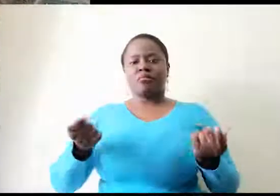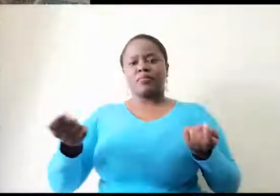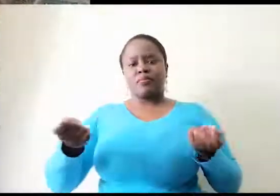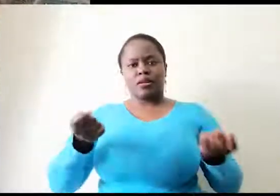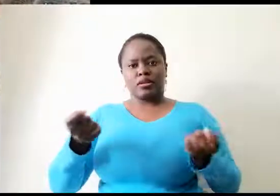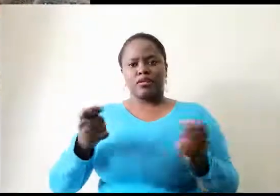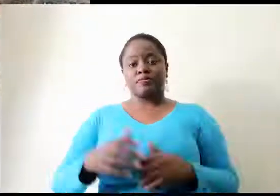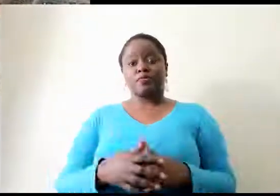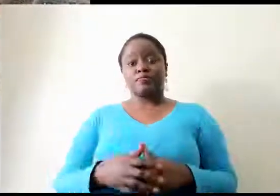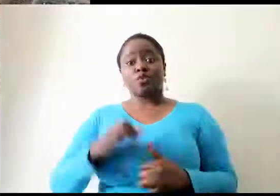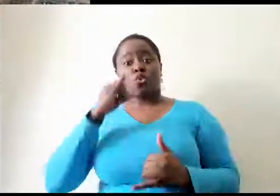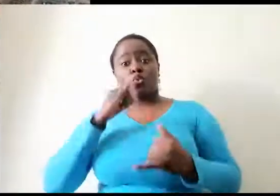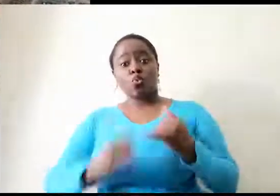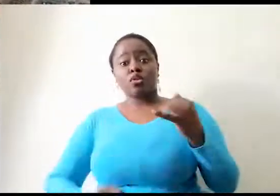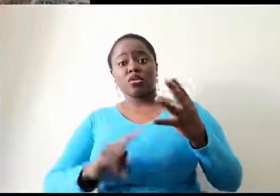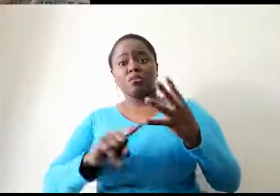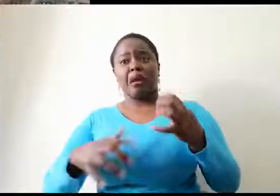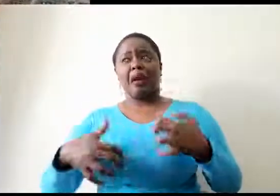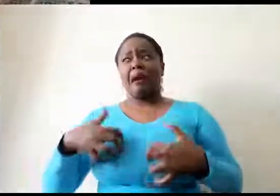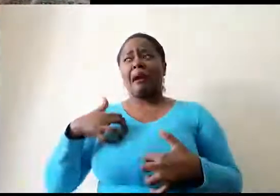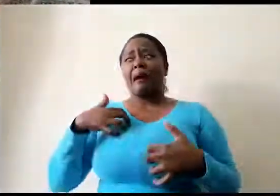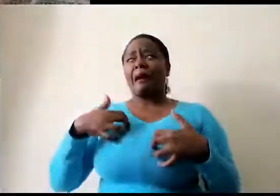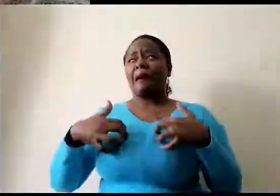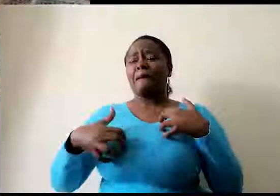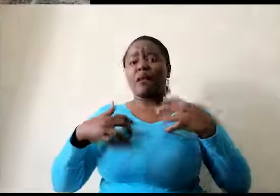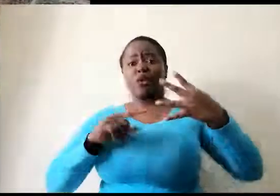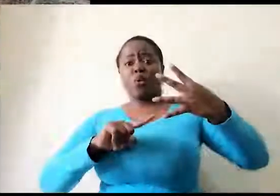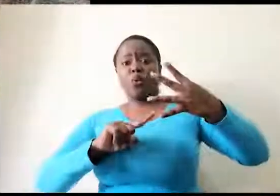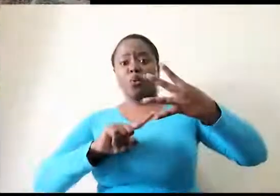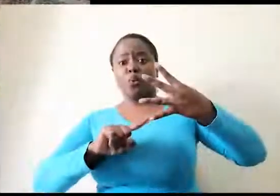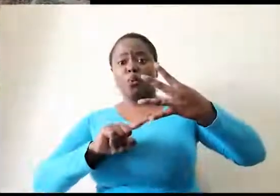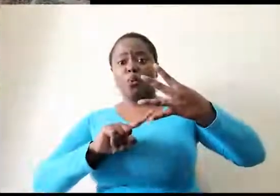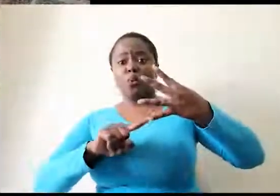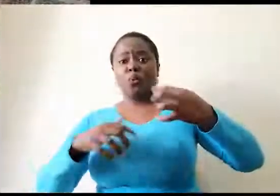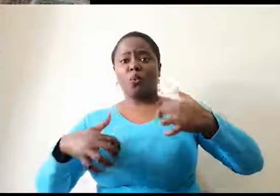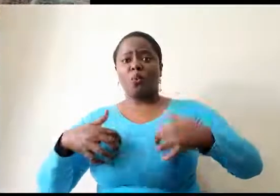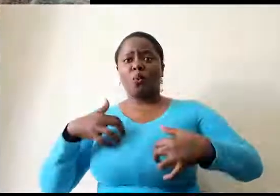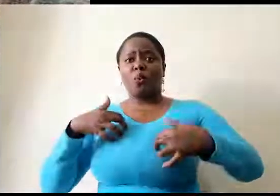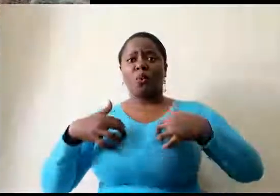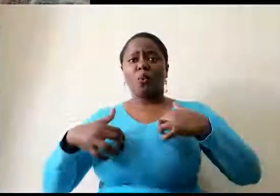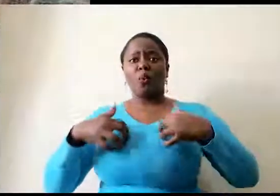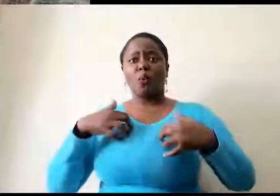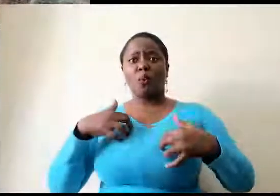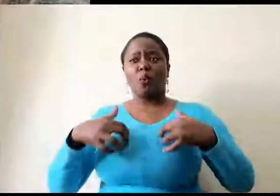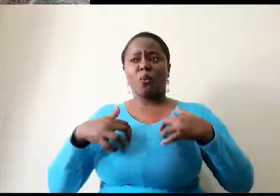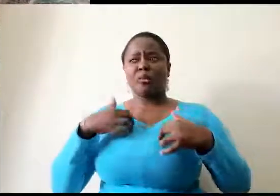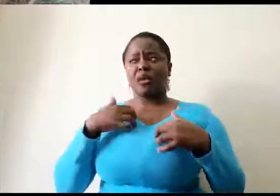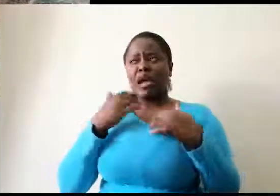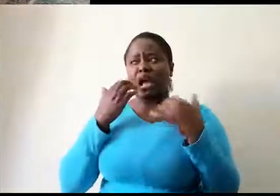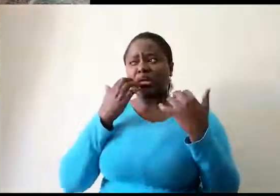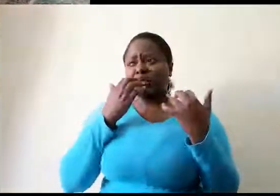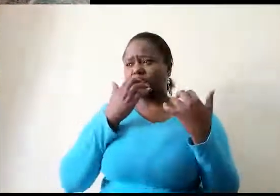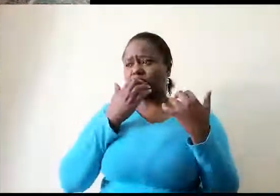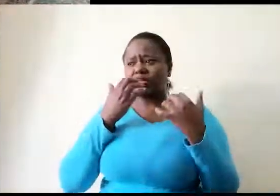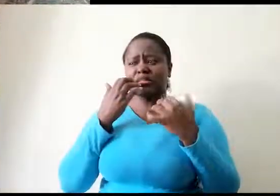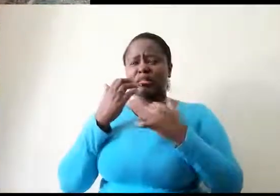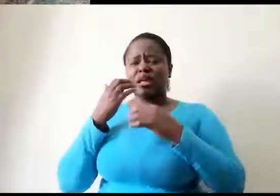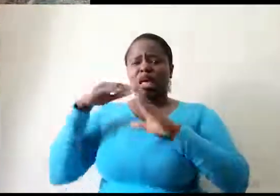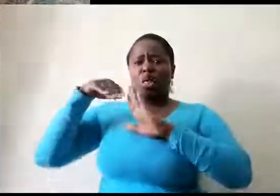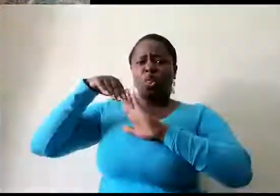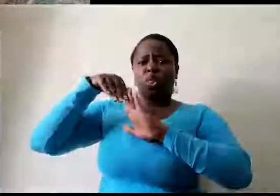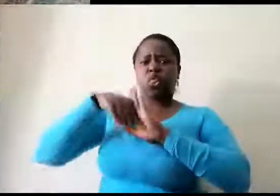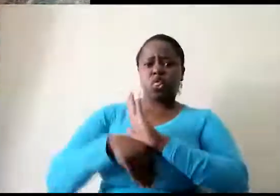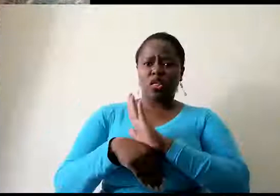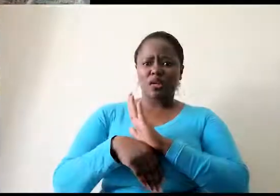cuerpo. El último miedo en su tetrafármaco es el miedo al